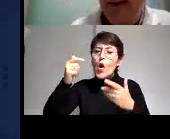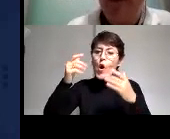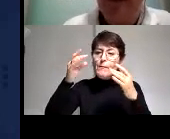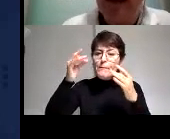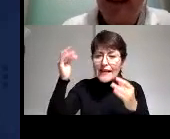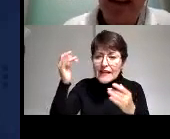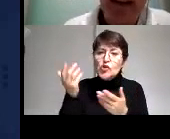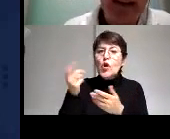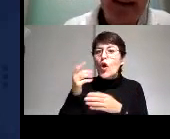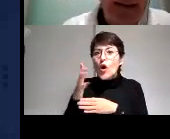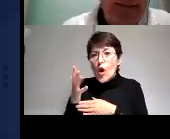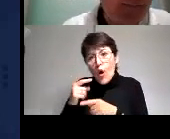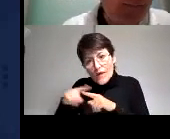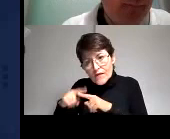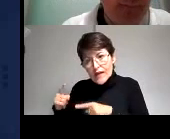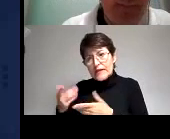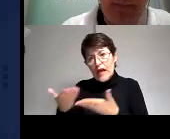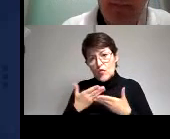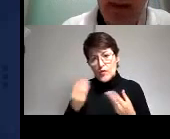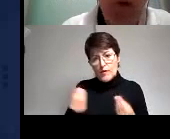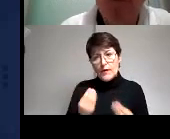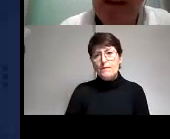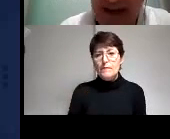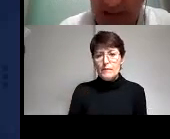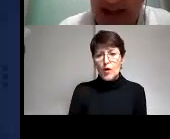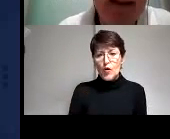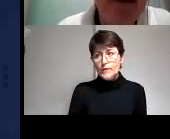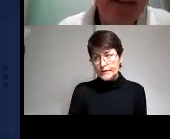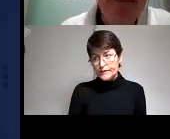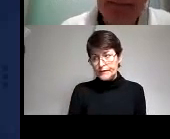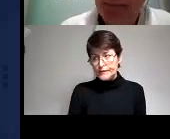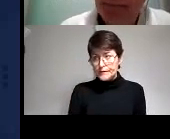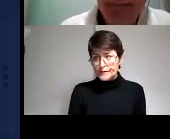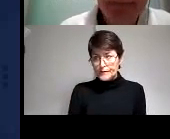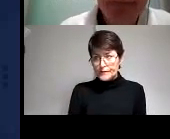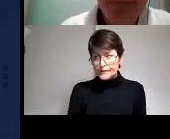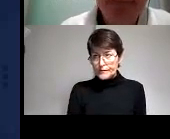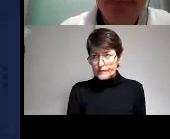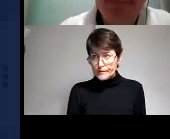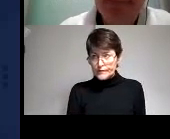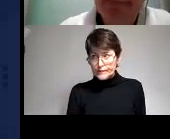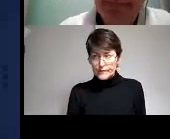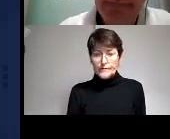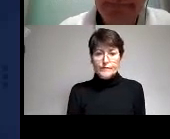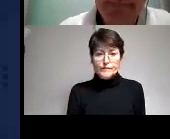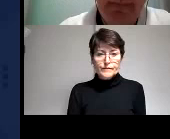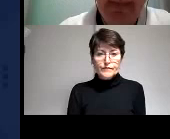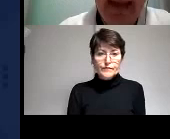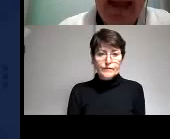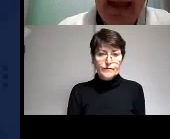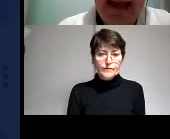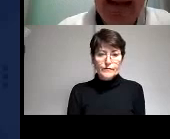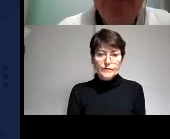se aceleren, que evolucionen rápidamente.